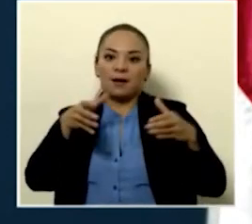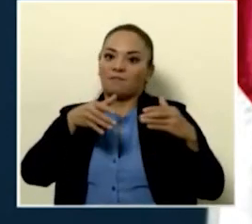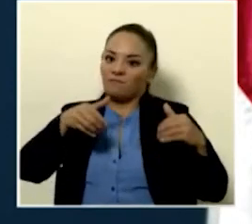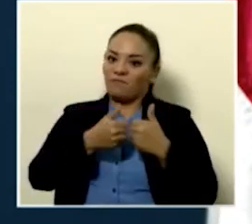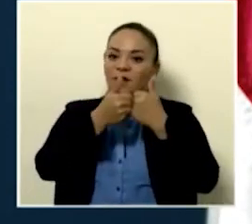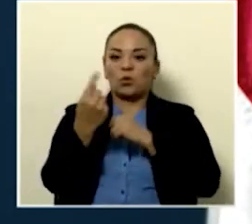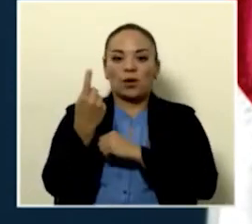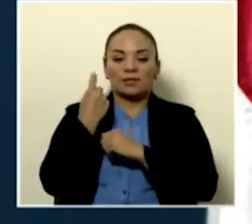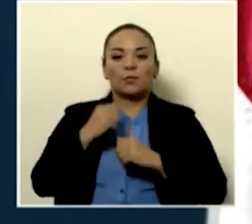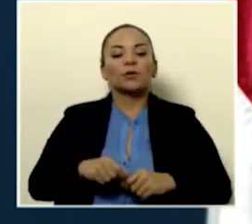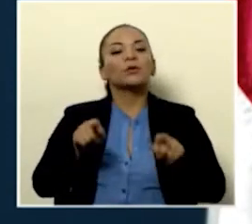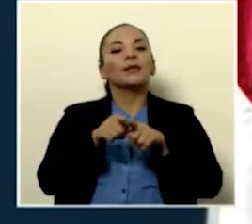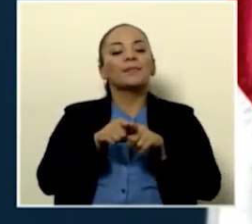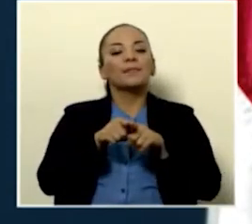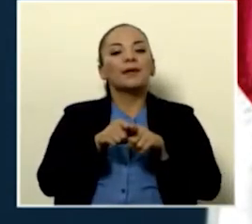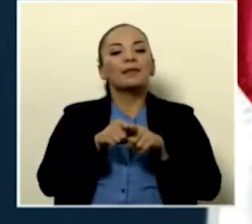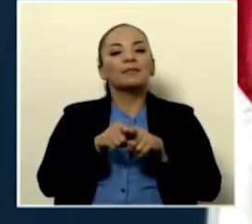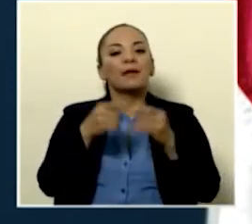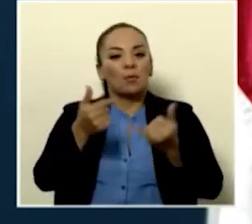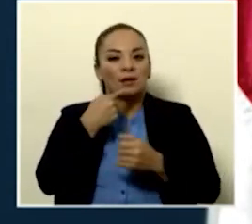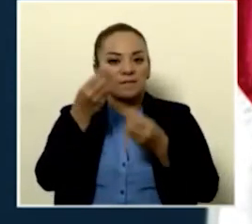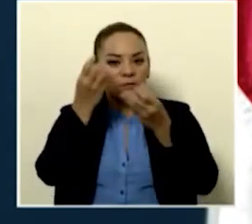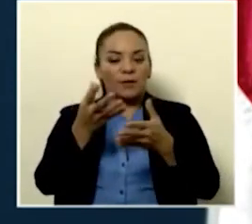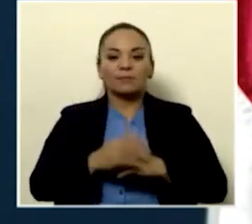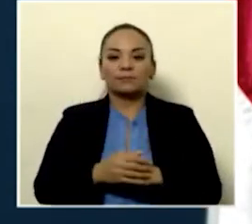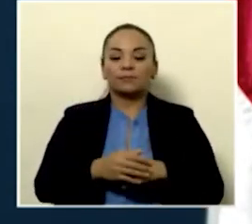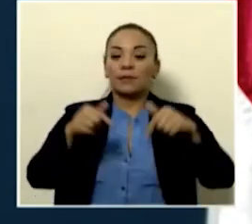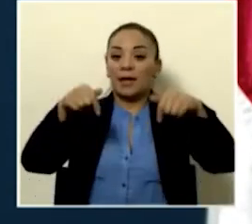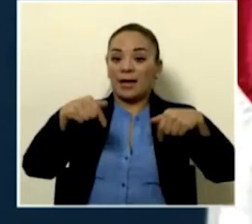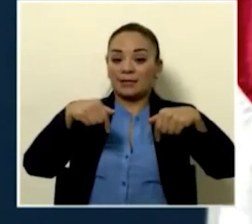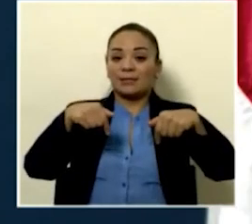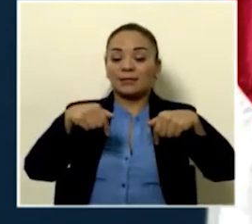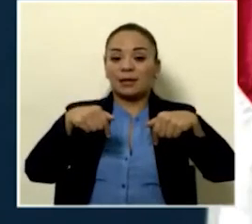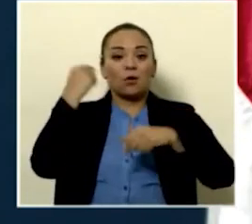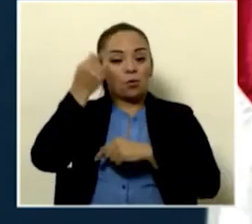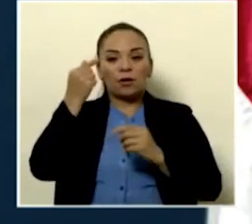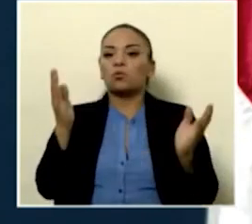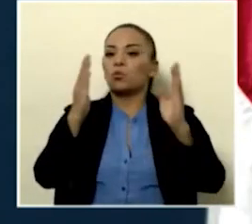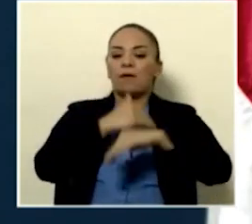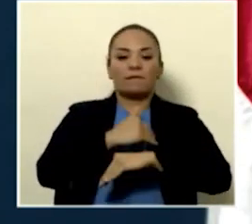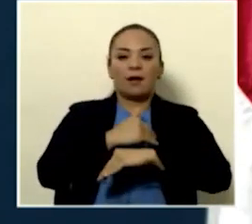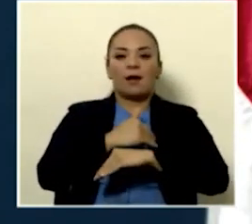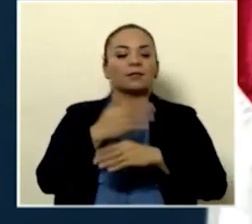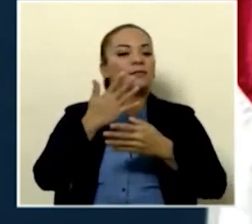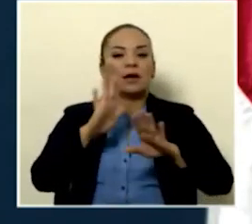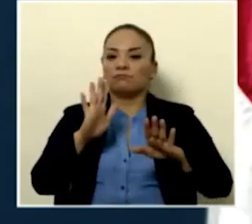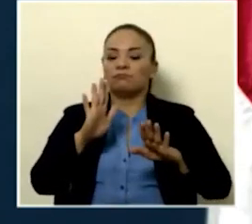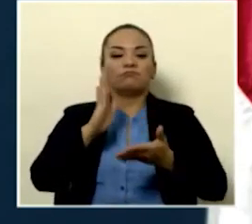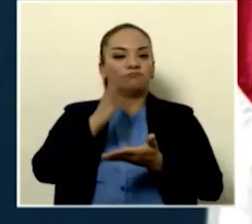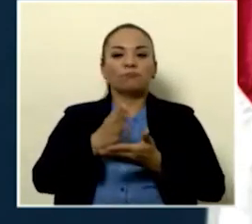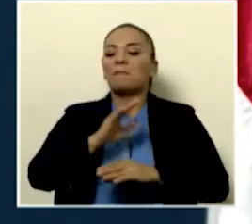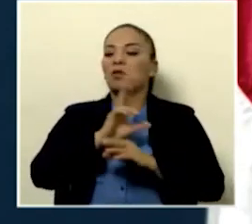vez aprovecho para decir que no habrá en esta administración ministro o ministra